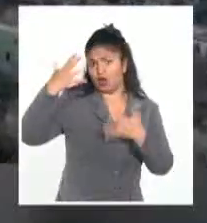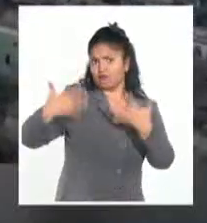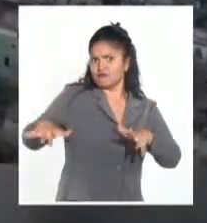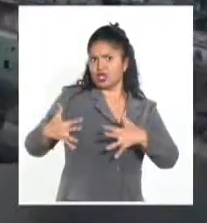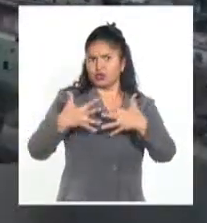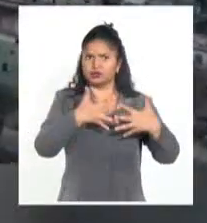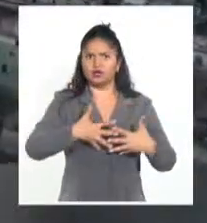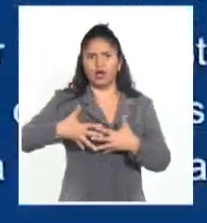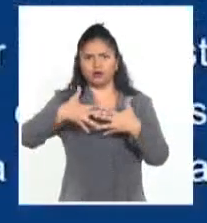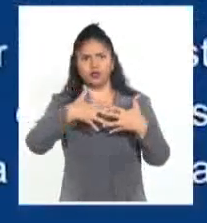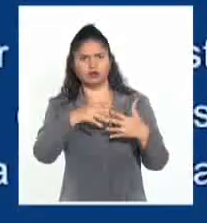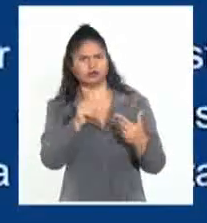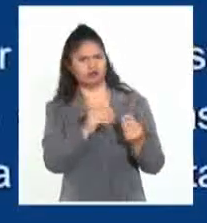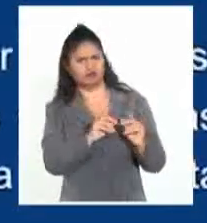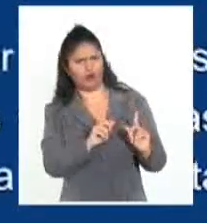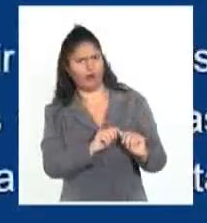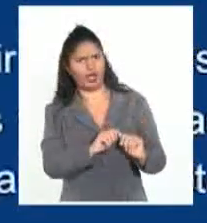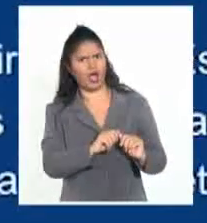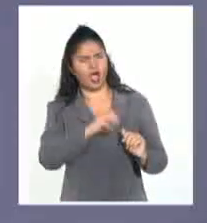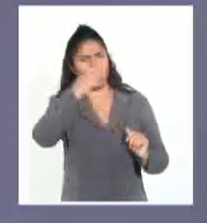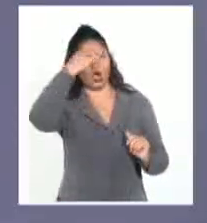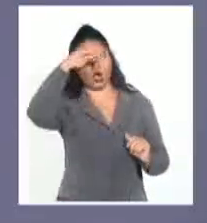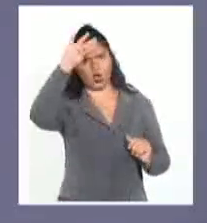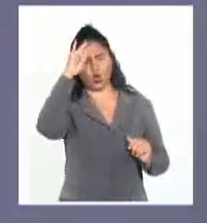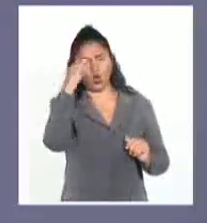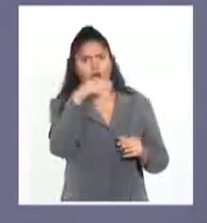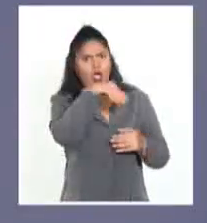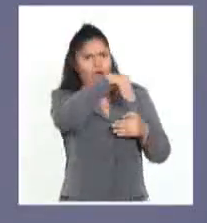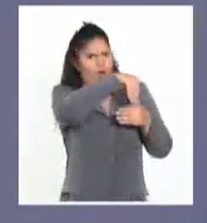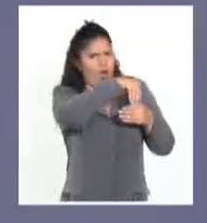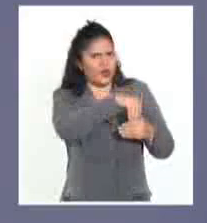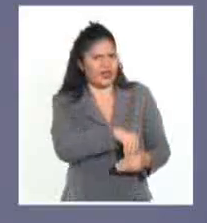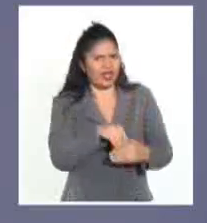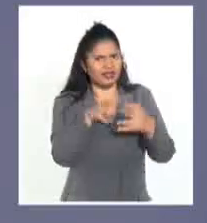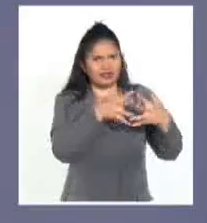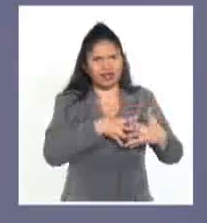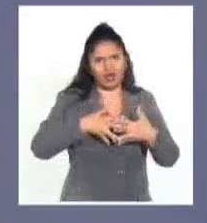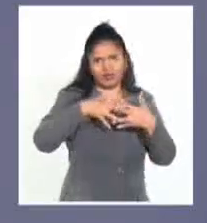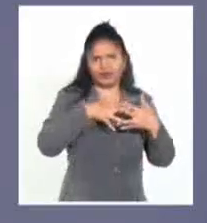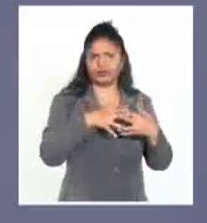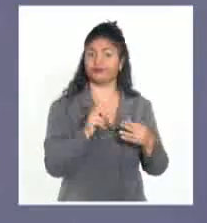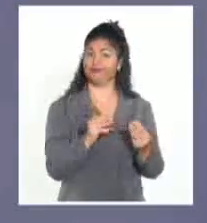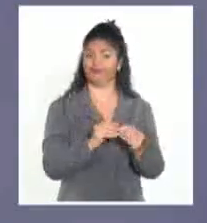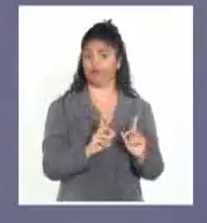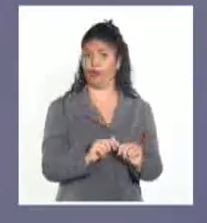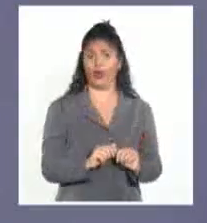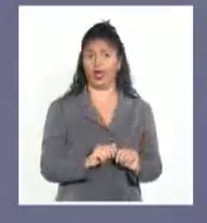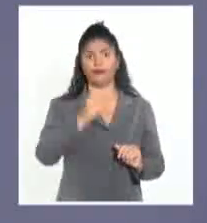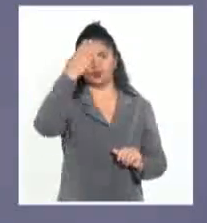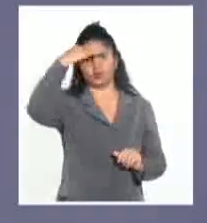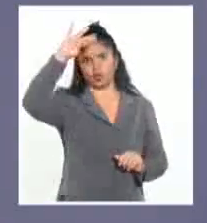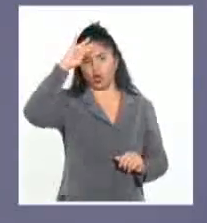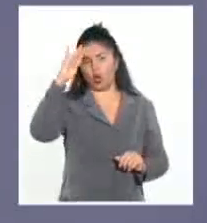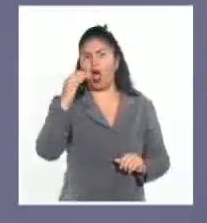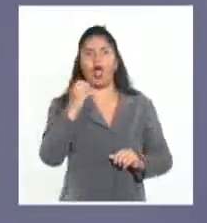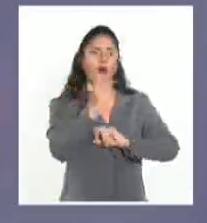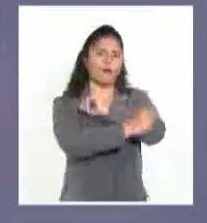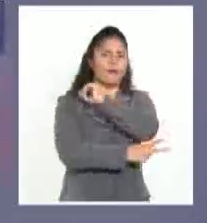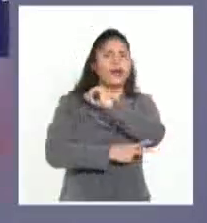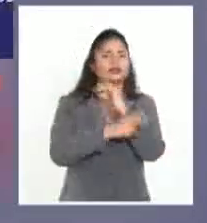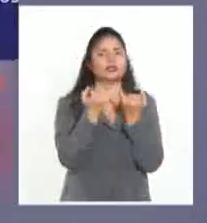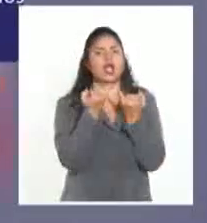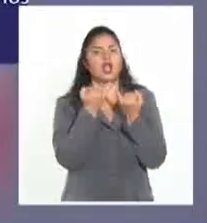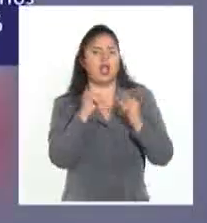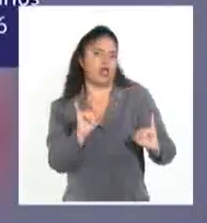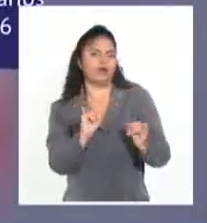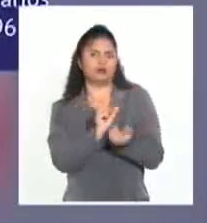cuenta con autoridad política o moral para reclamarlos. Las diferencias de orden político respecto al gobierno no eximen a nadie de